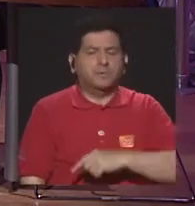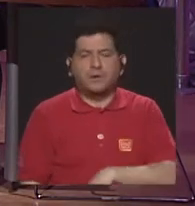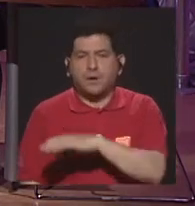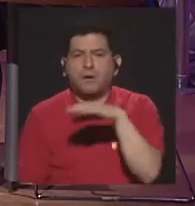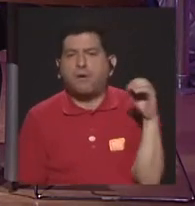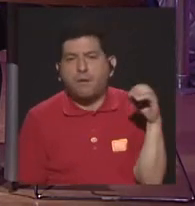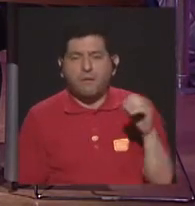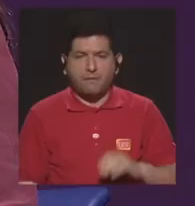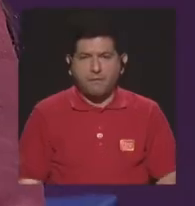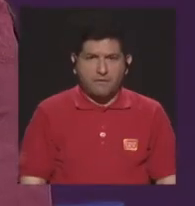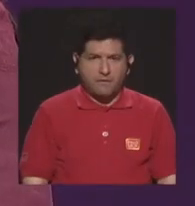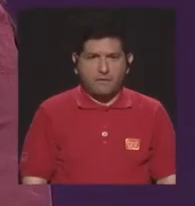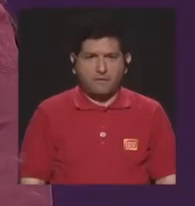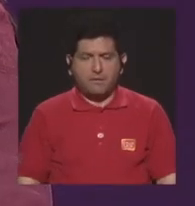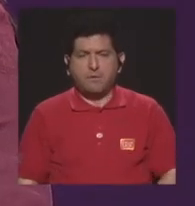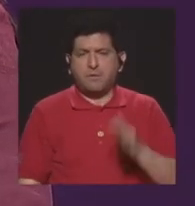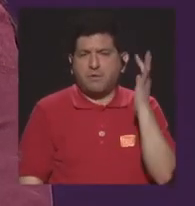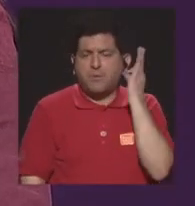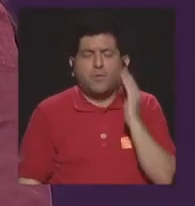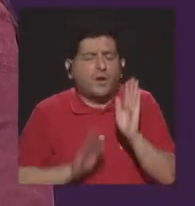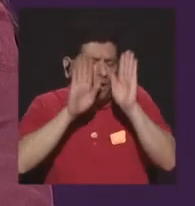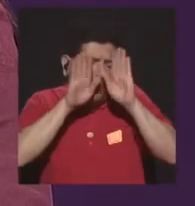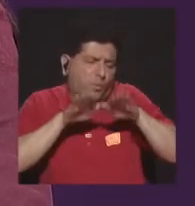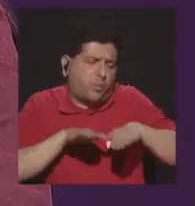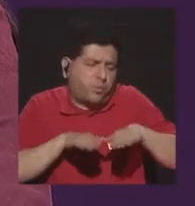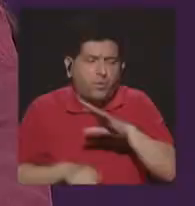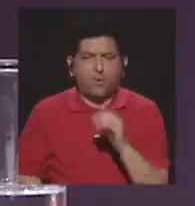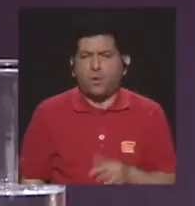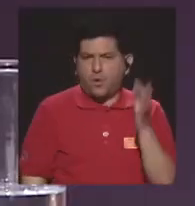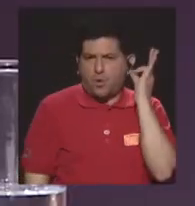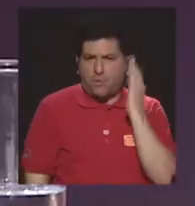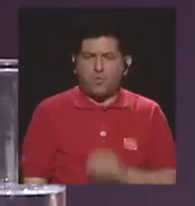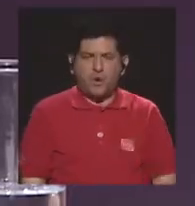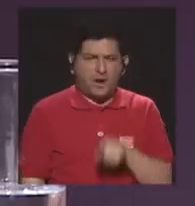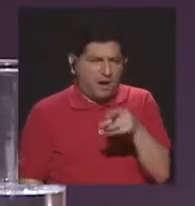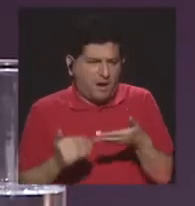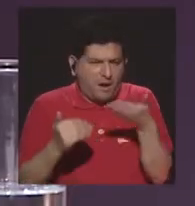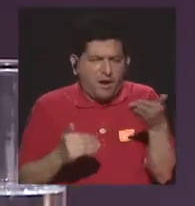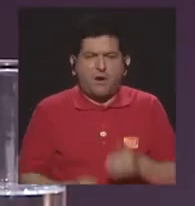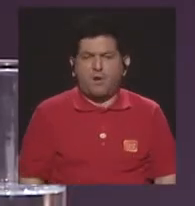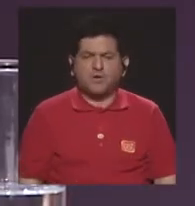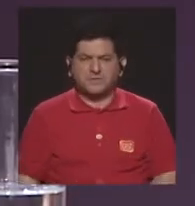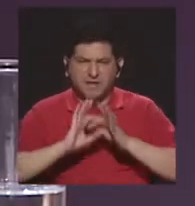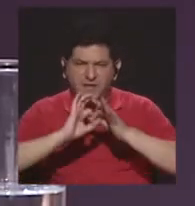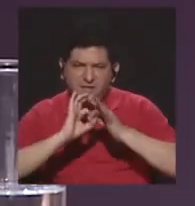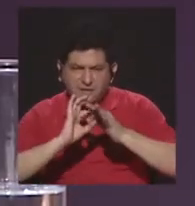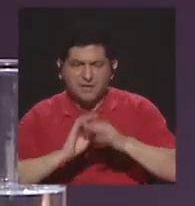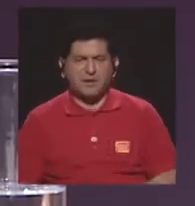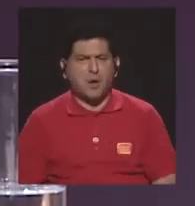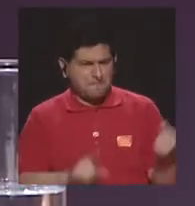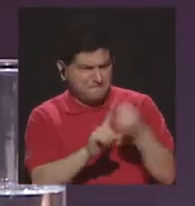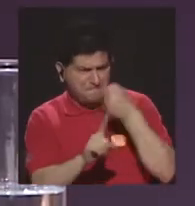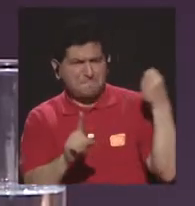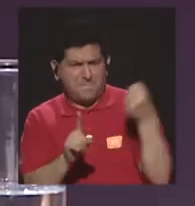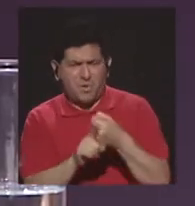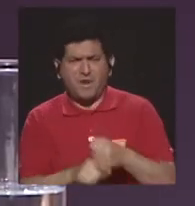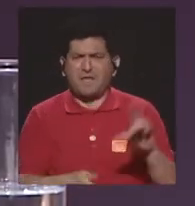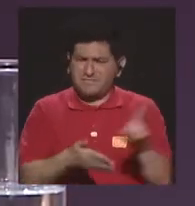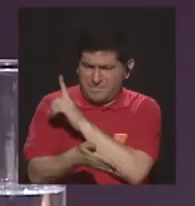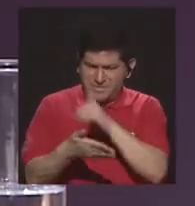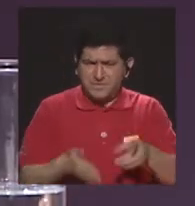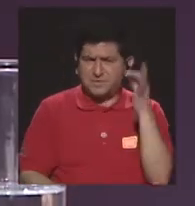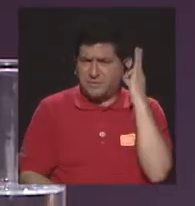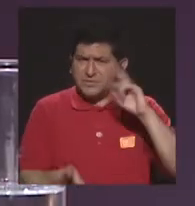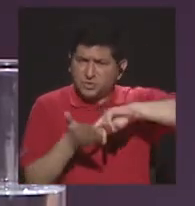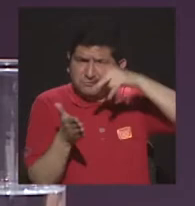de la mujer sumisa o de la mujer objeto sexual son formas que violentan y discriminan a las